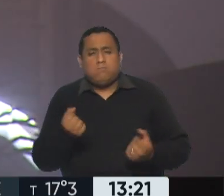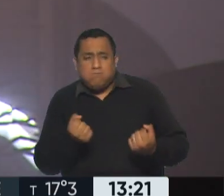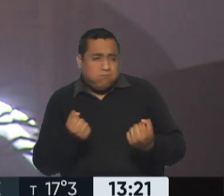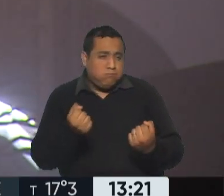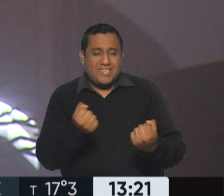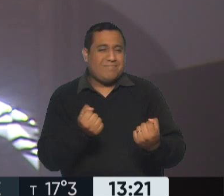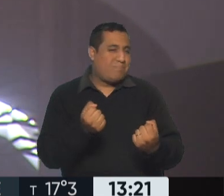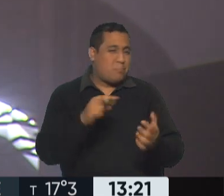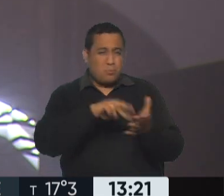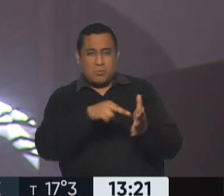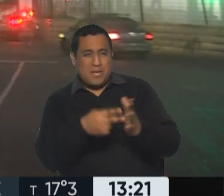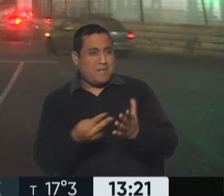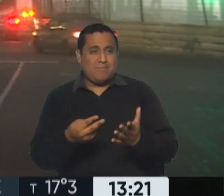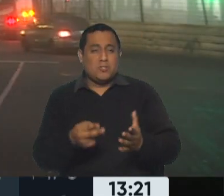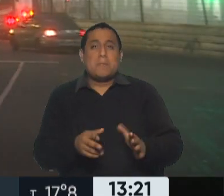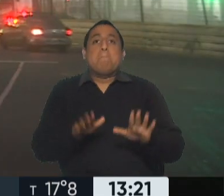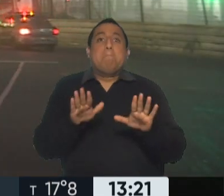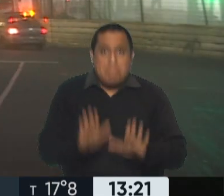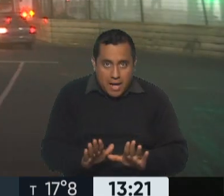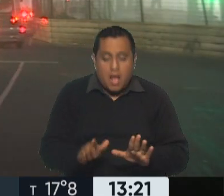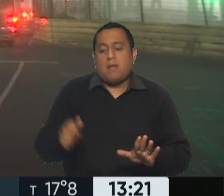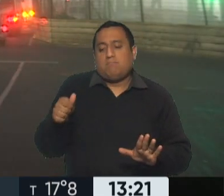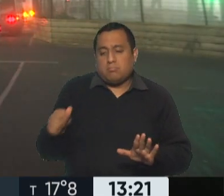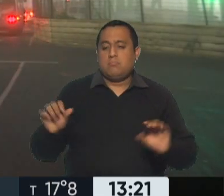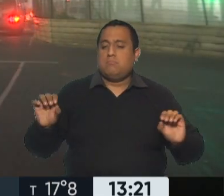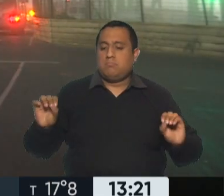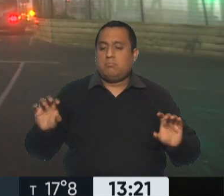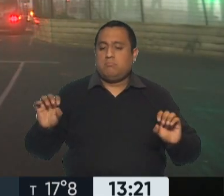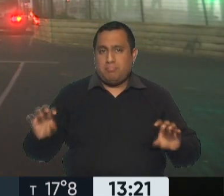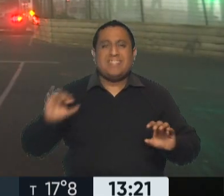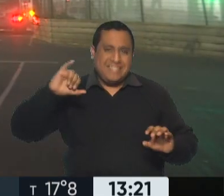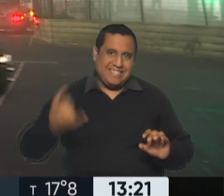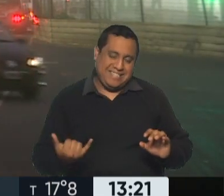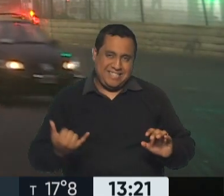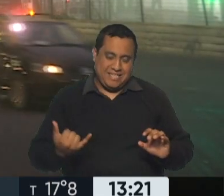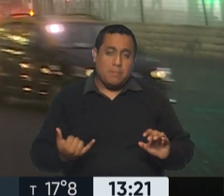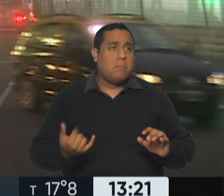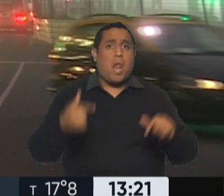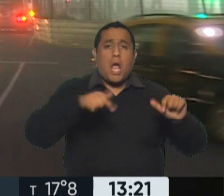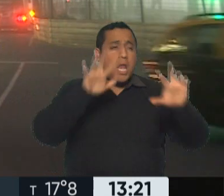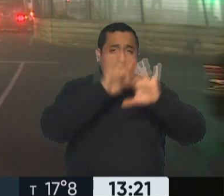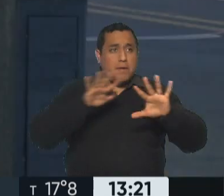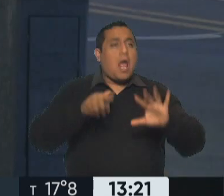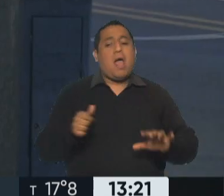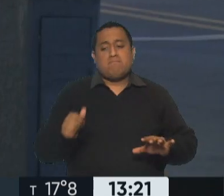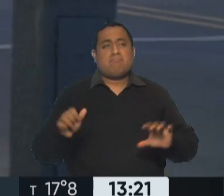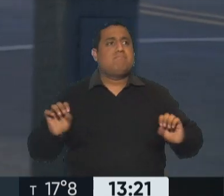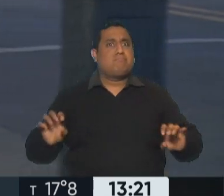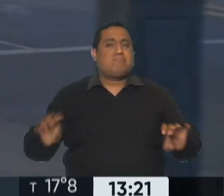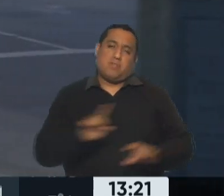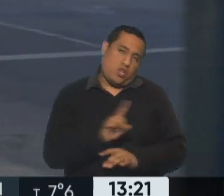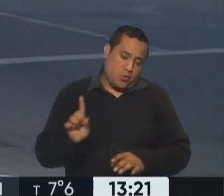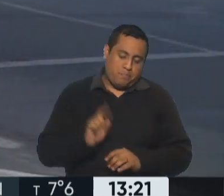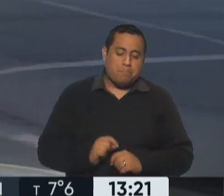de limitación que nos lleve a detenernos totalmente. Entonces, dentro de estos supuestos no entra la cuestión de la neblina. La segunda